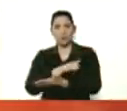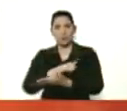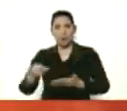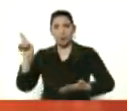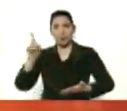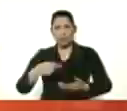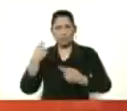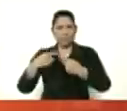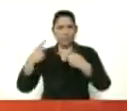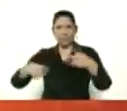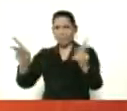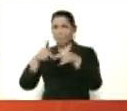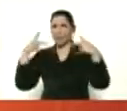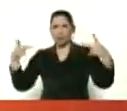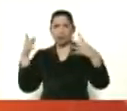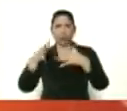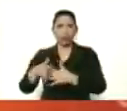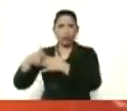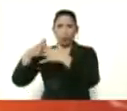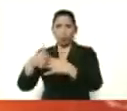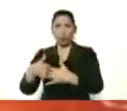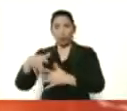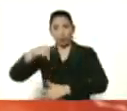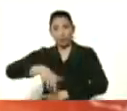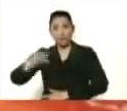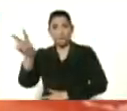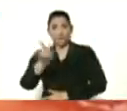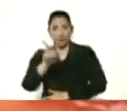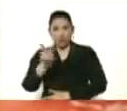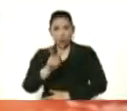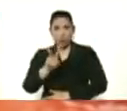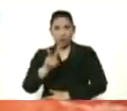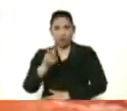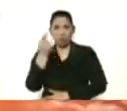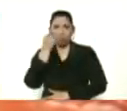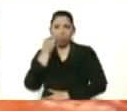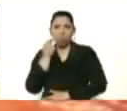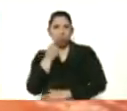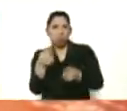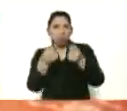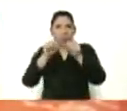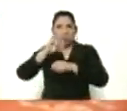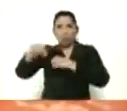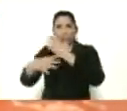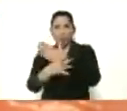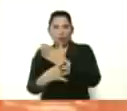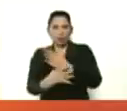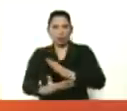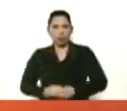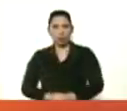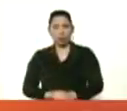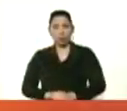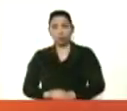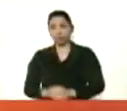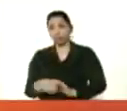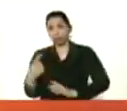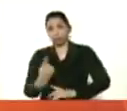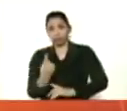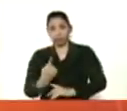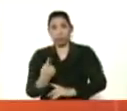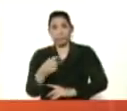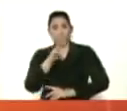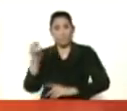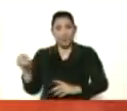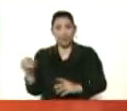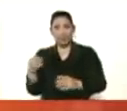Miami Herald, ¿no?, y aquí en Venezuela, carabrotada, todos en una sola línea, el 20 de marzo, hace más